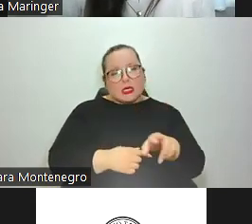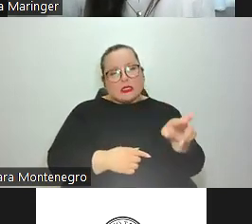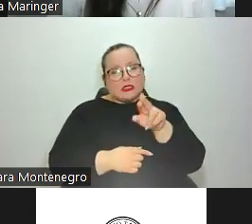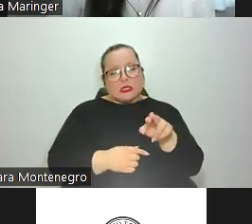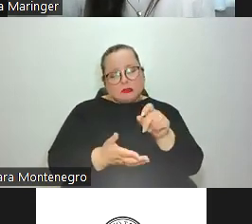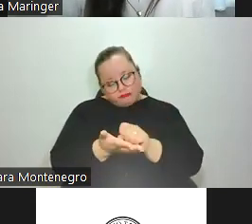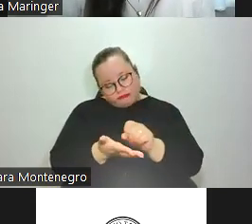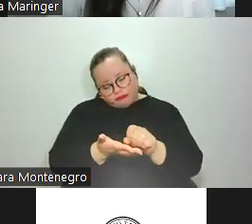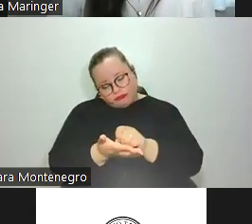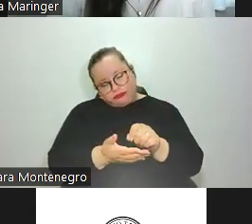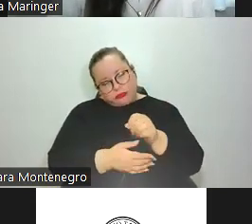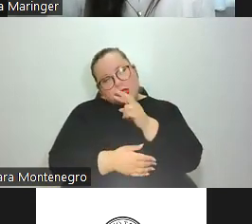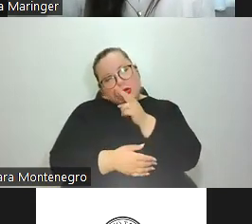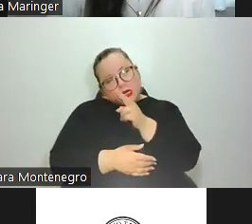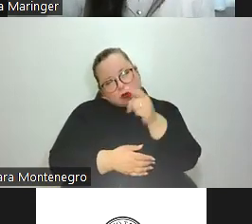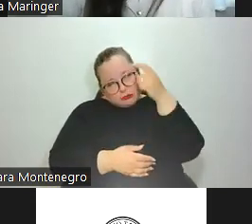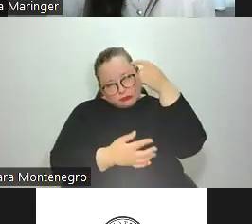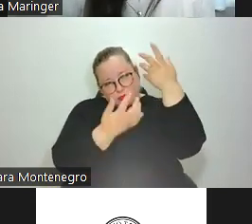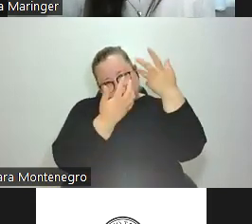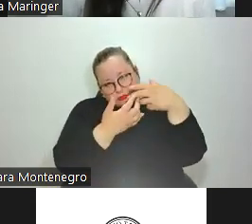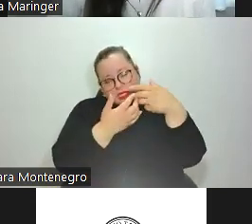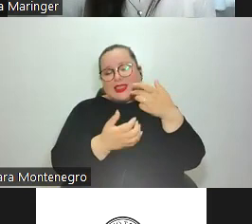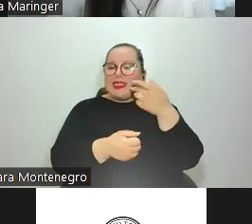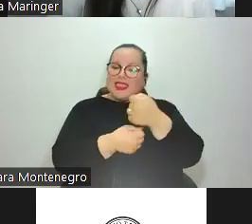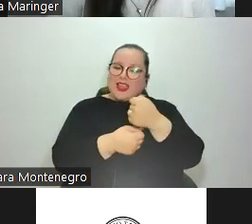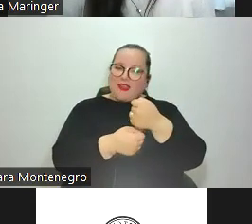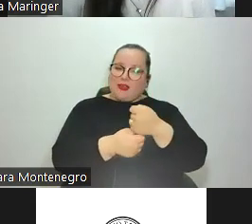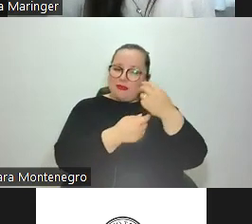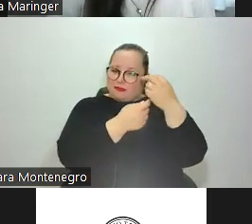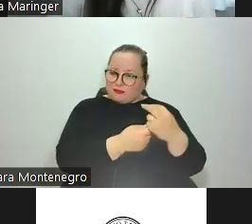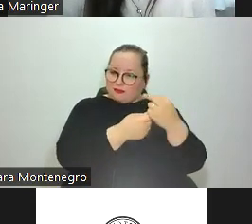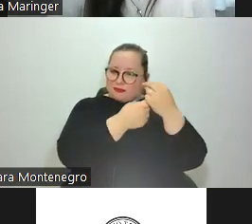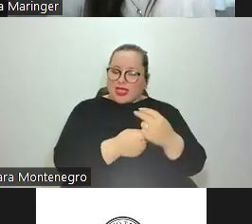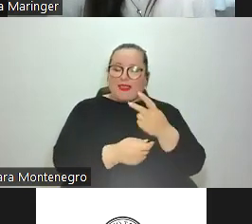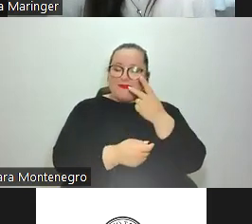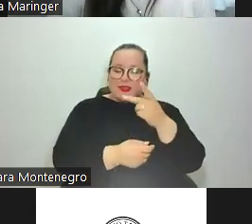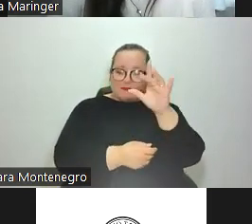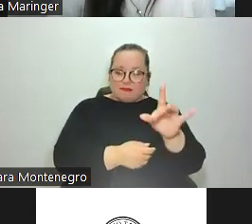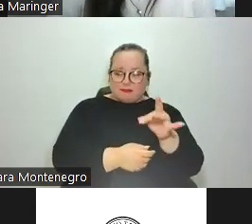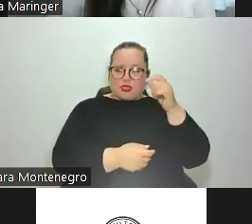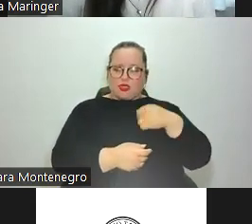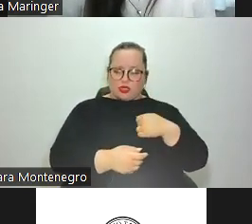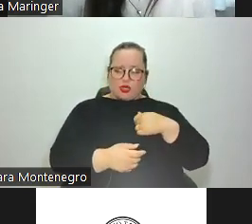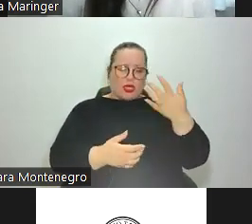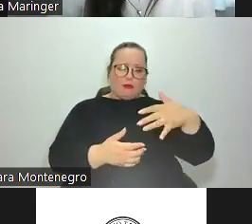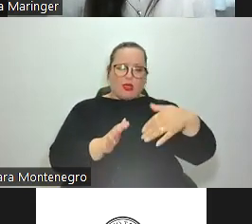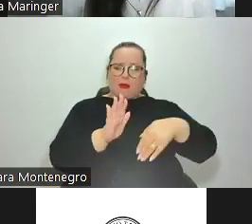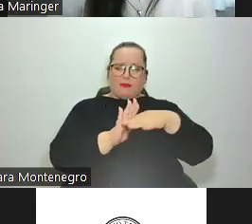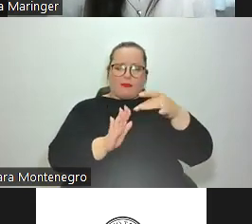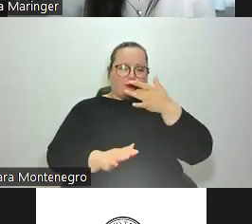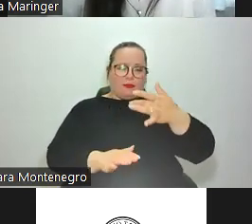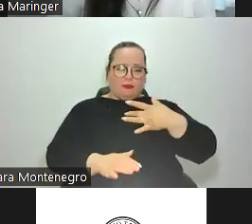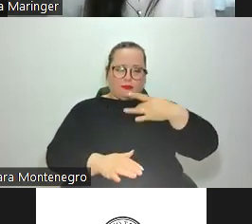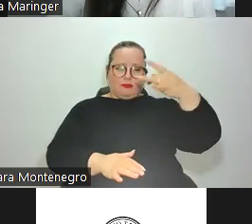interno, porque de ese trabajo interno verán esta propuesta de valor, aquello que a ustedes los destaca, que los hace únicos.